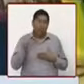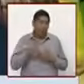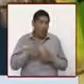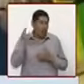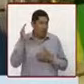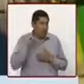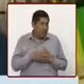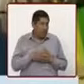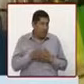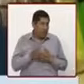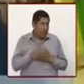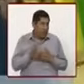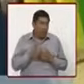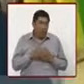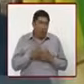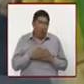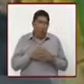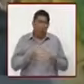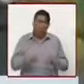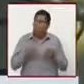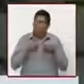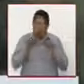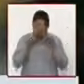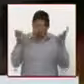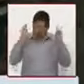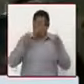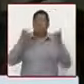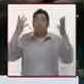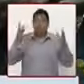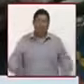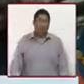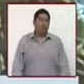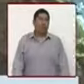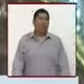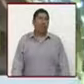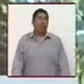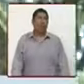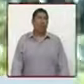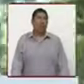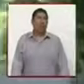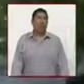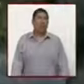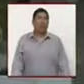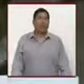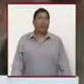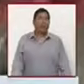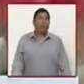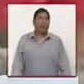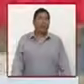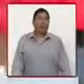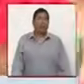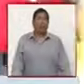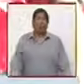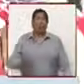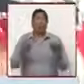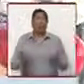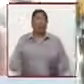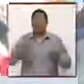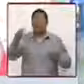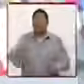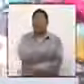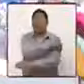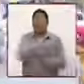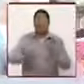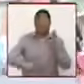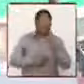más aceptación en Halloween. Aquí en la calle Tumuzla vemos